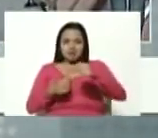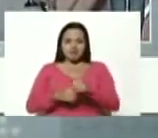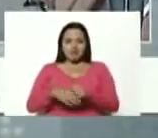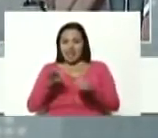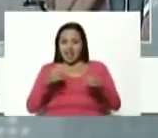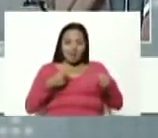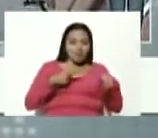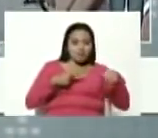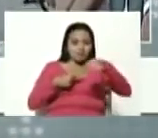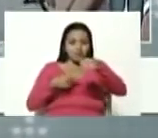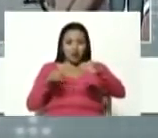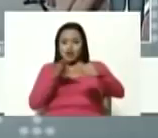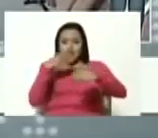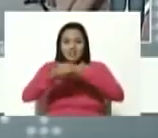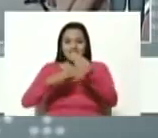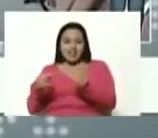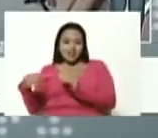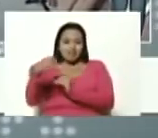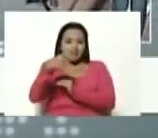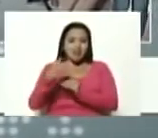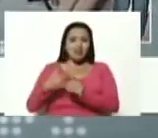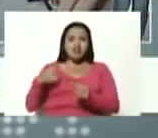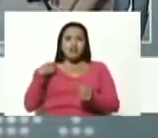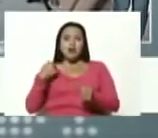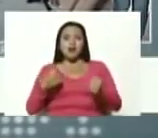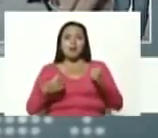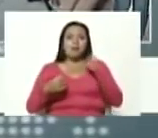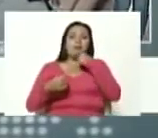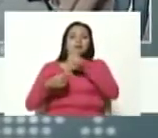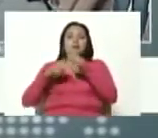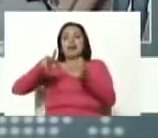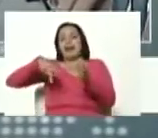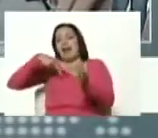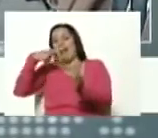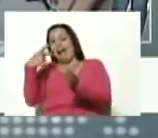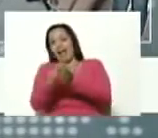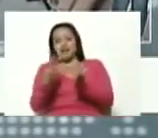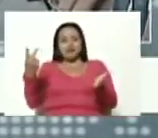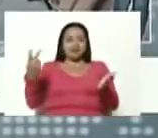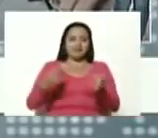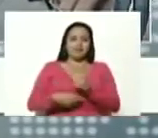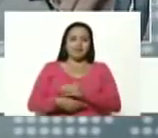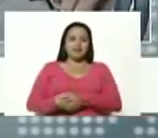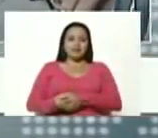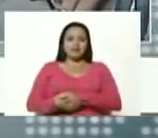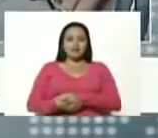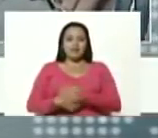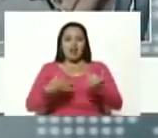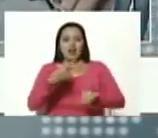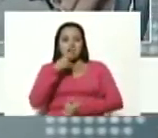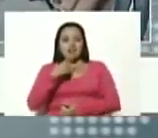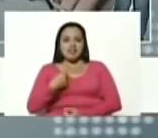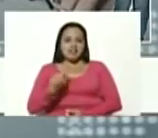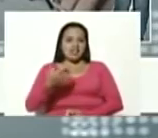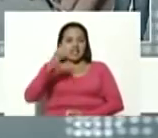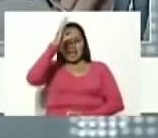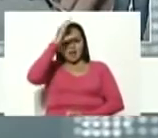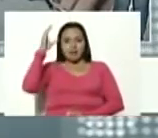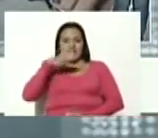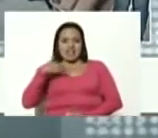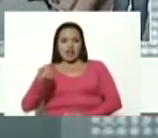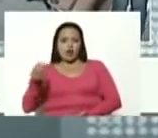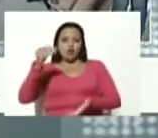derecha. Le di con la izquierda así por aquí. ¡Pum! Cayó nocao Capriles Radoski. Ahora me dicen que Capriles Radoski se quiere